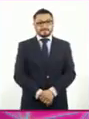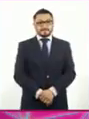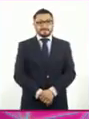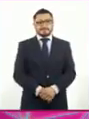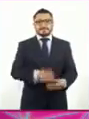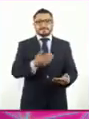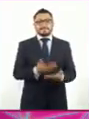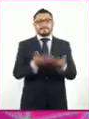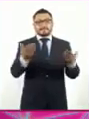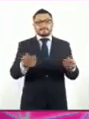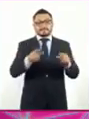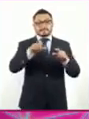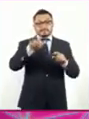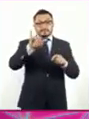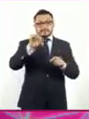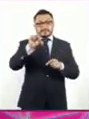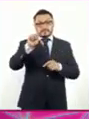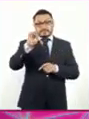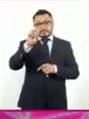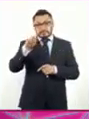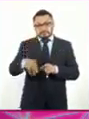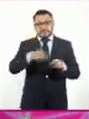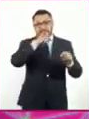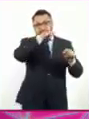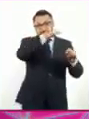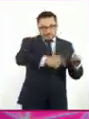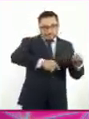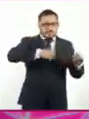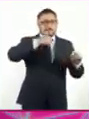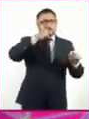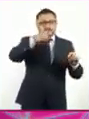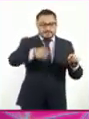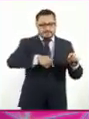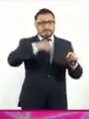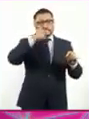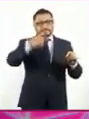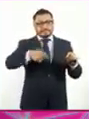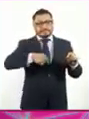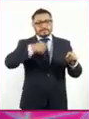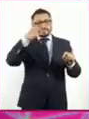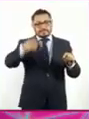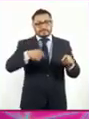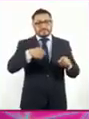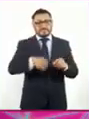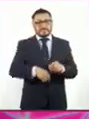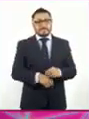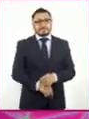Vamos a pasar el listón por cada uno de los orificios.